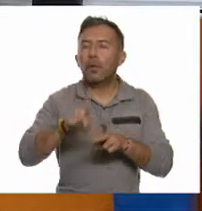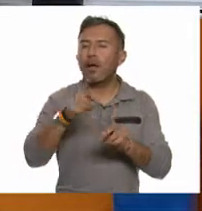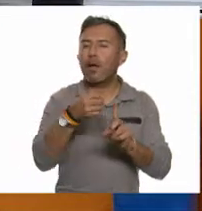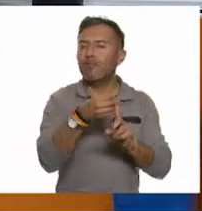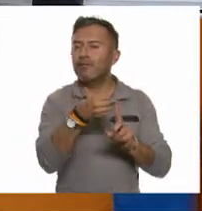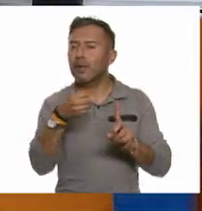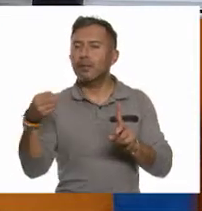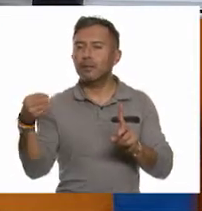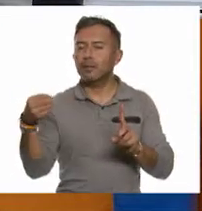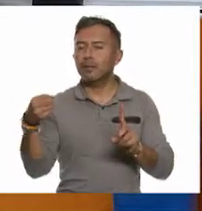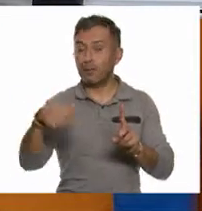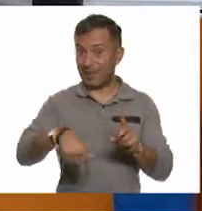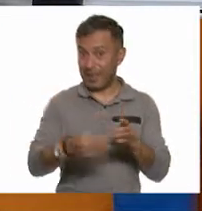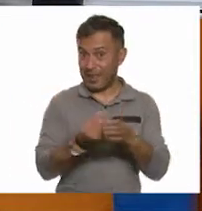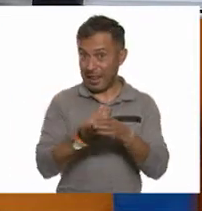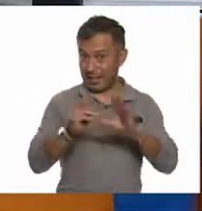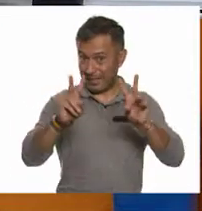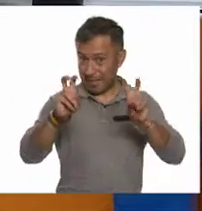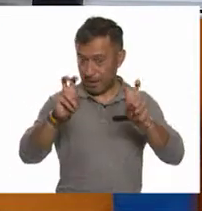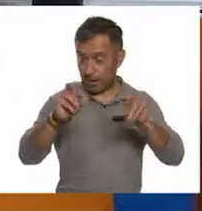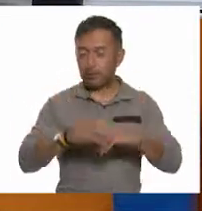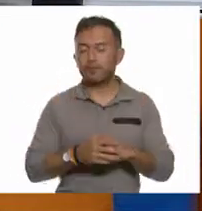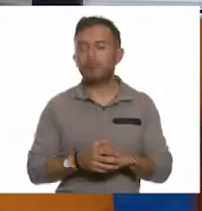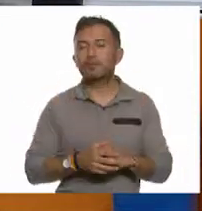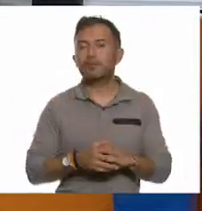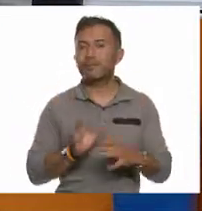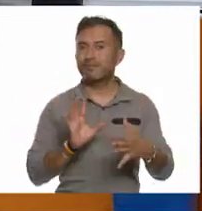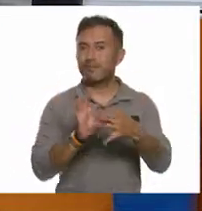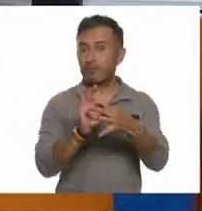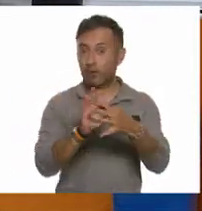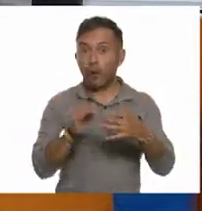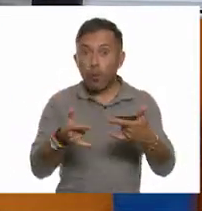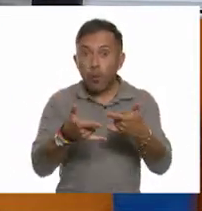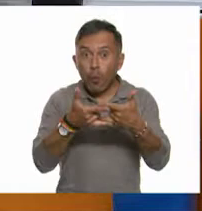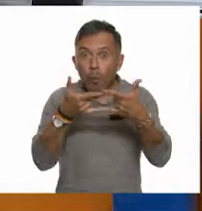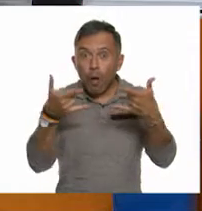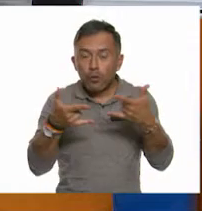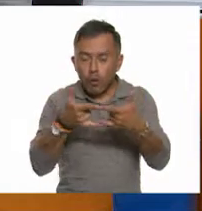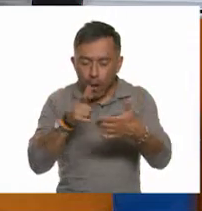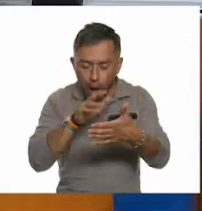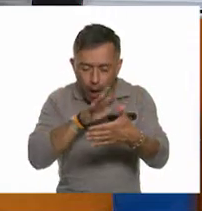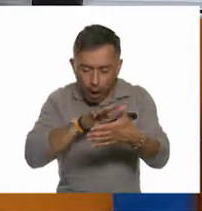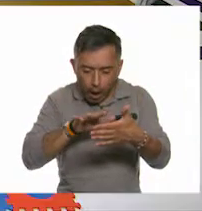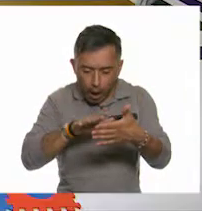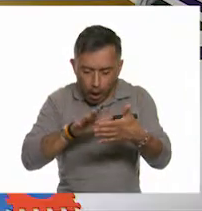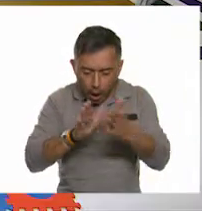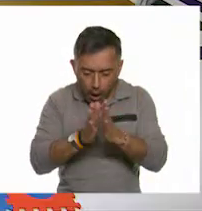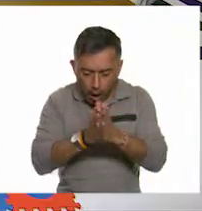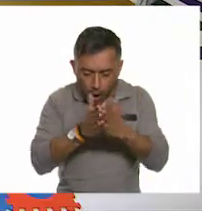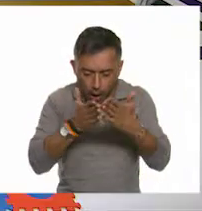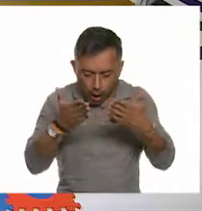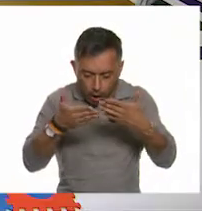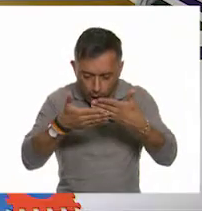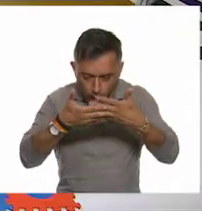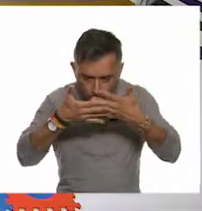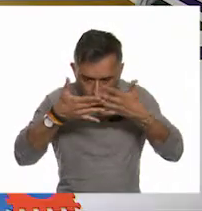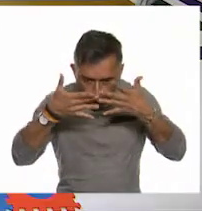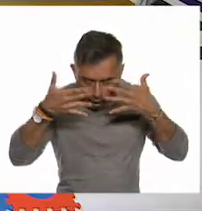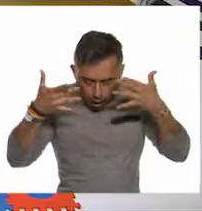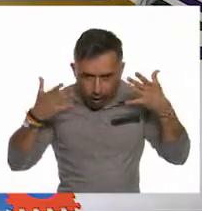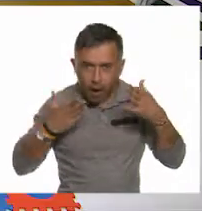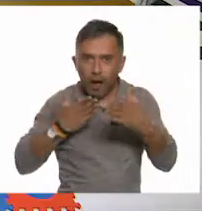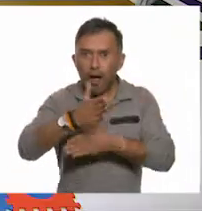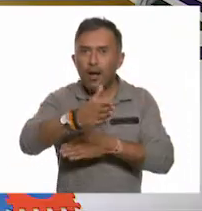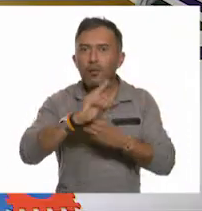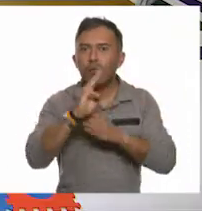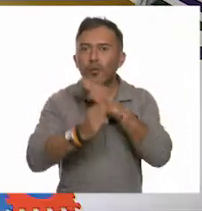en el nombre de nuestra clase. Cuando leemos cuentos, abrimos mundos. ¿Por qué crees que diga esto? ¿Por qué crees que